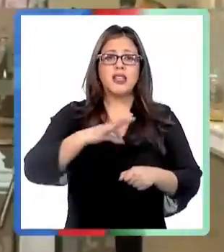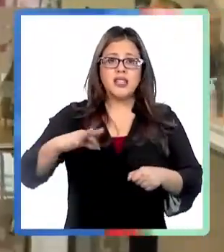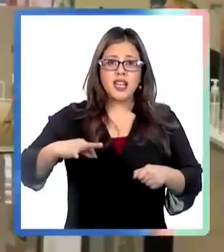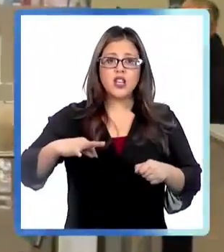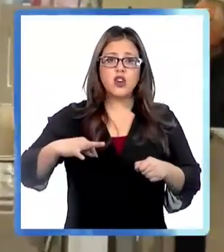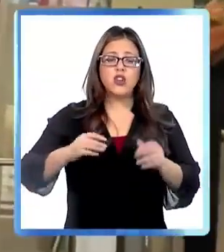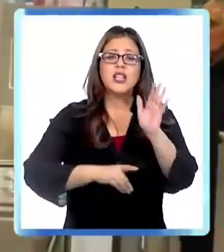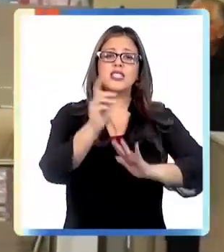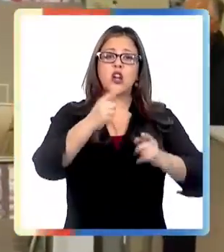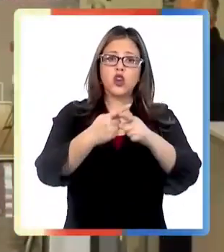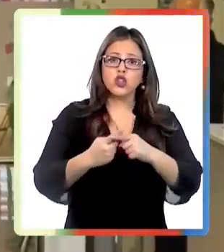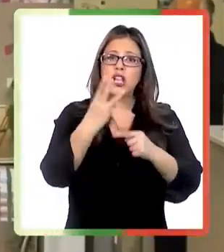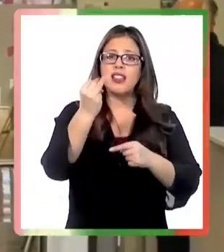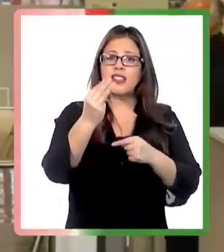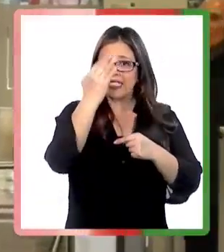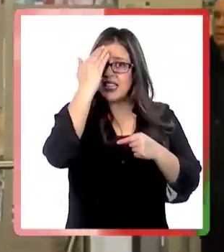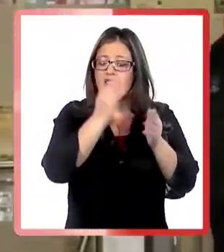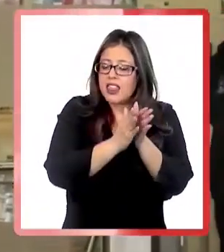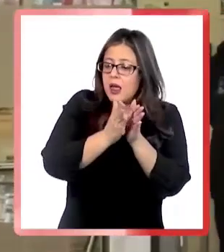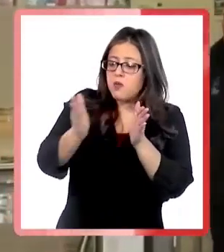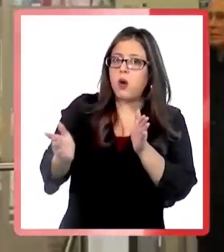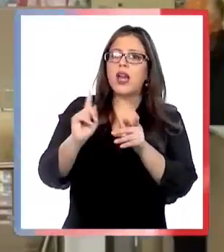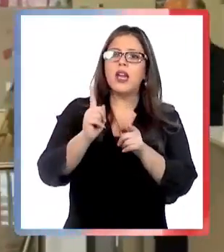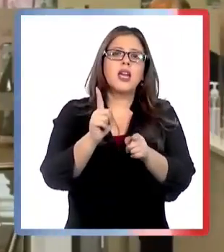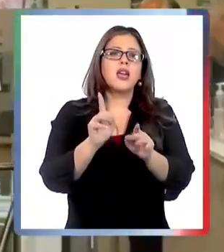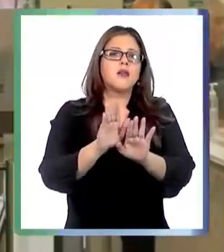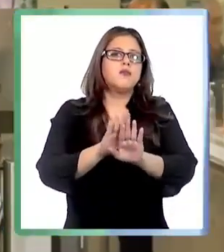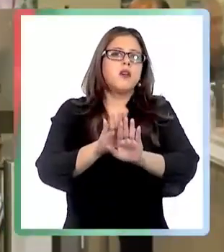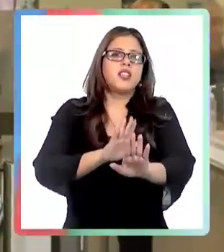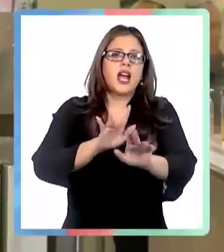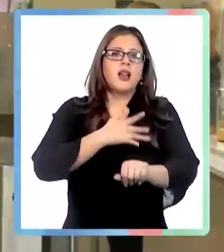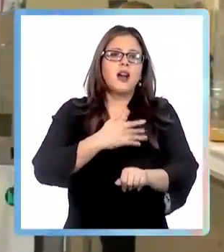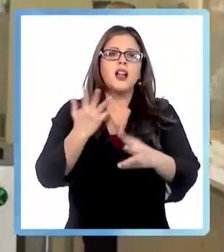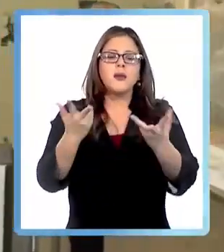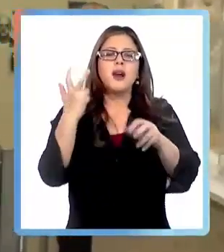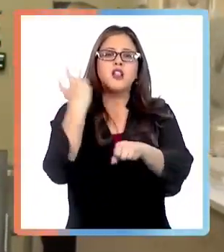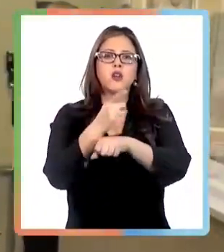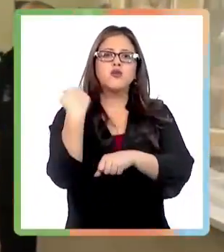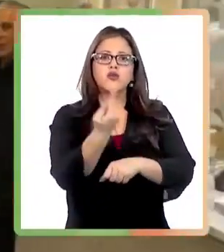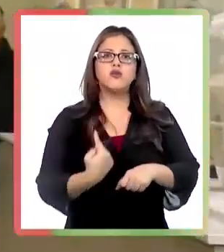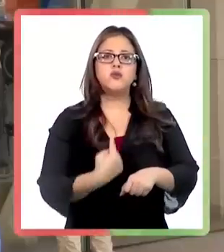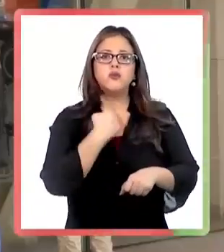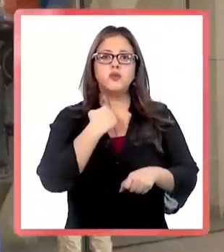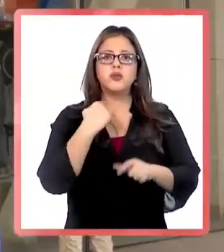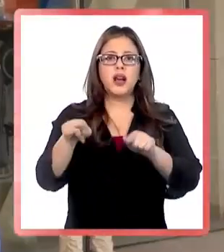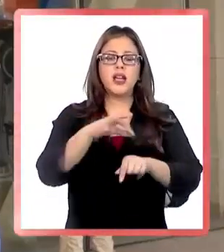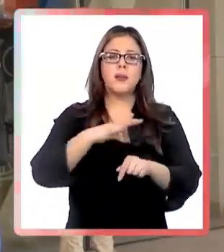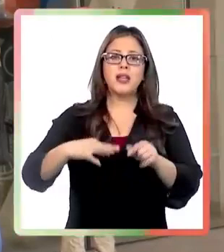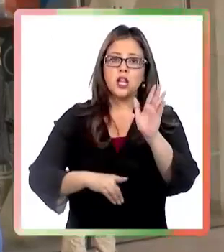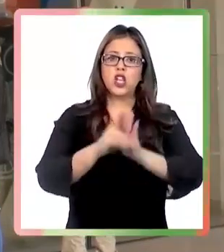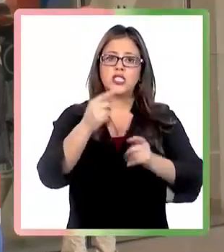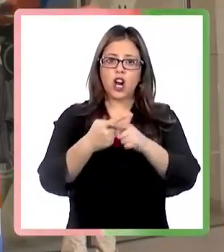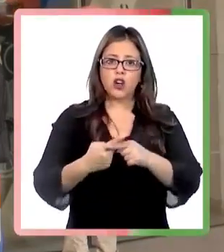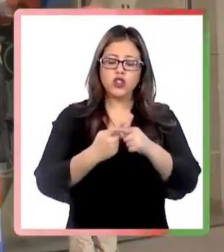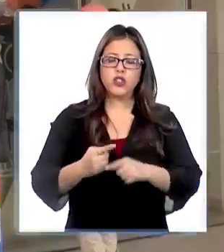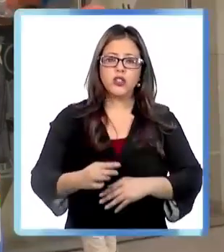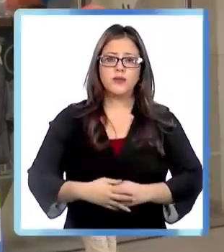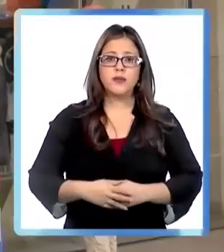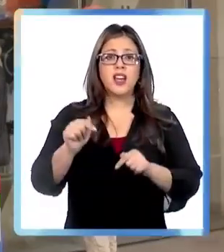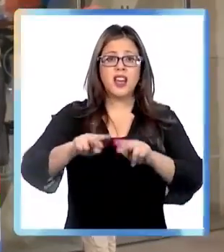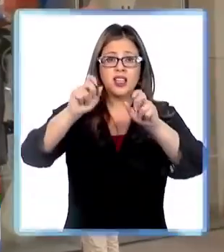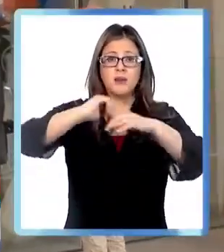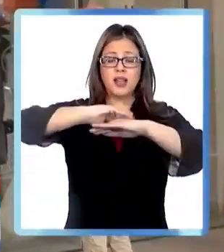habríamos lamentado el escandaloso y descarado robo del cual fuimos víctima en el Ministerio de Desarrollo Social. Al robo de los notebooks y la caja